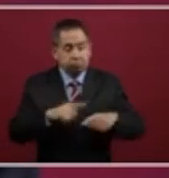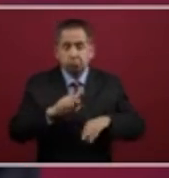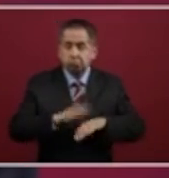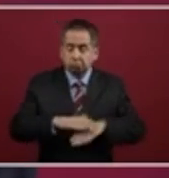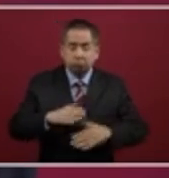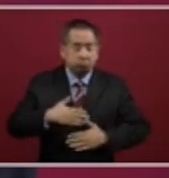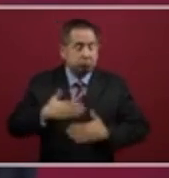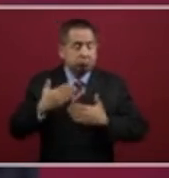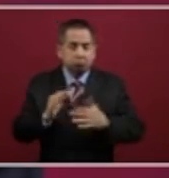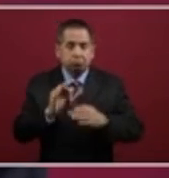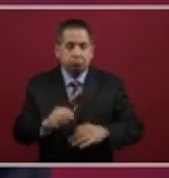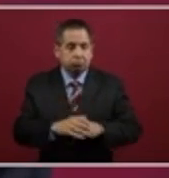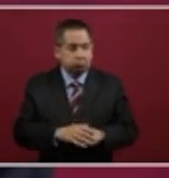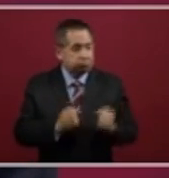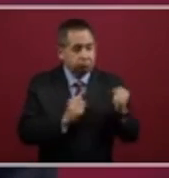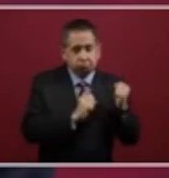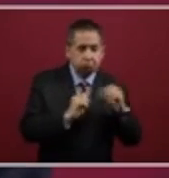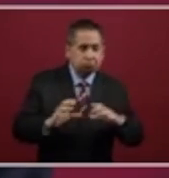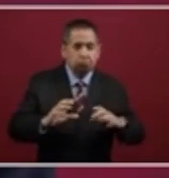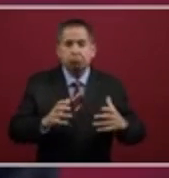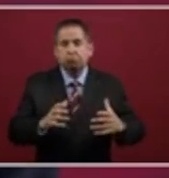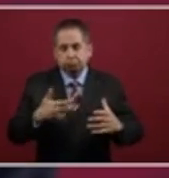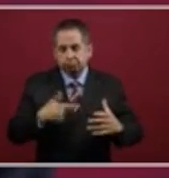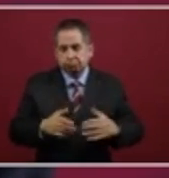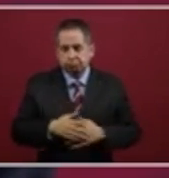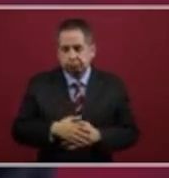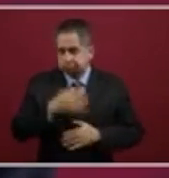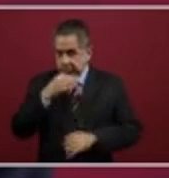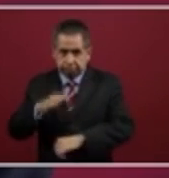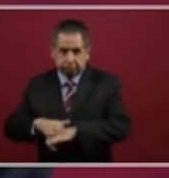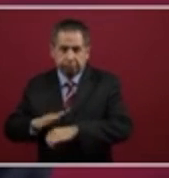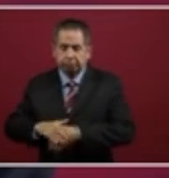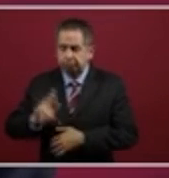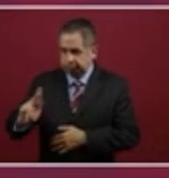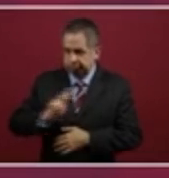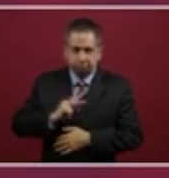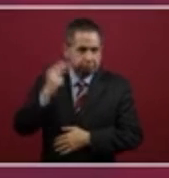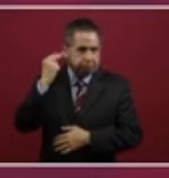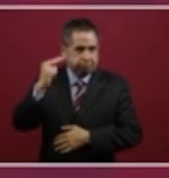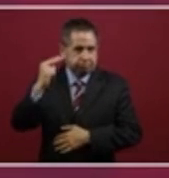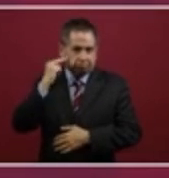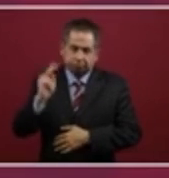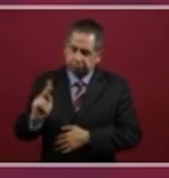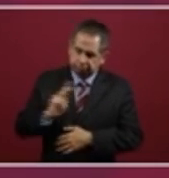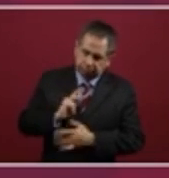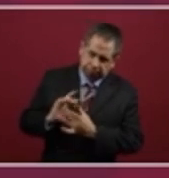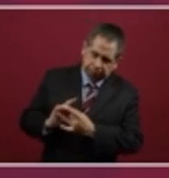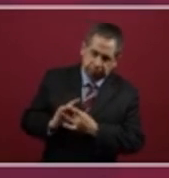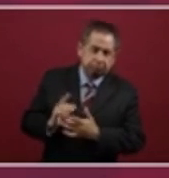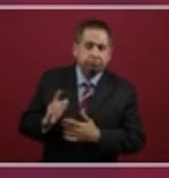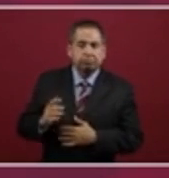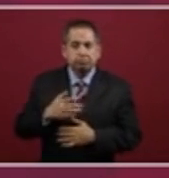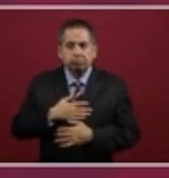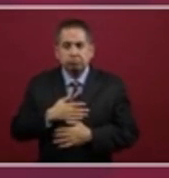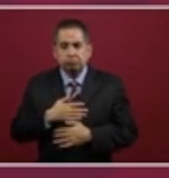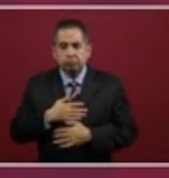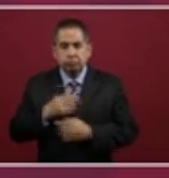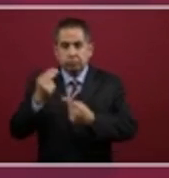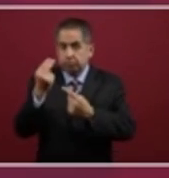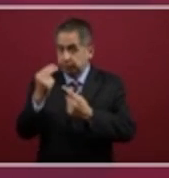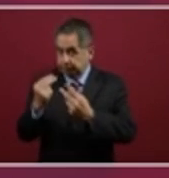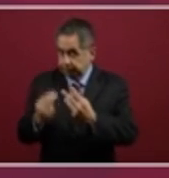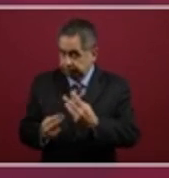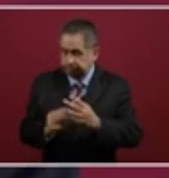Entonces, decirle a mis paisanos veracruzanos que no voy a mencionar los